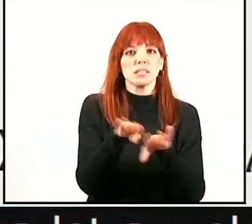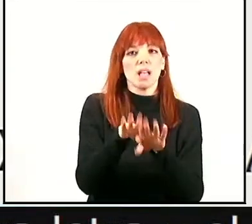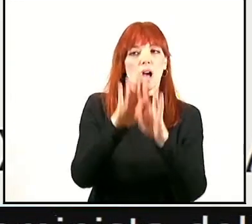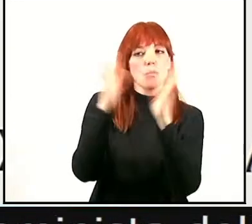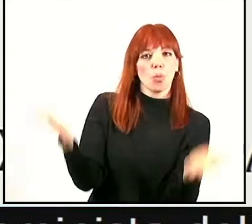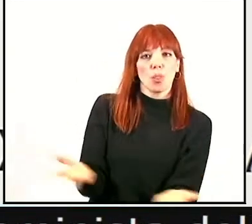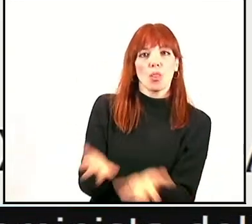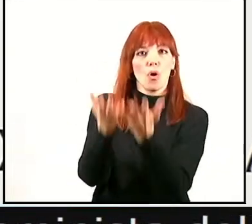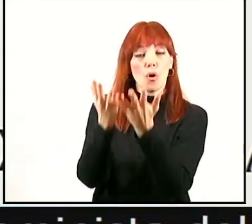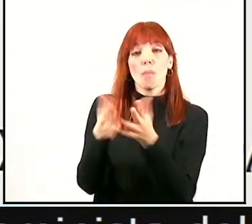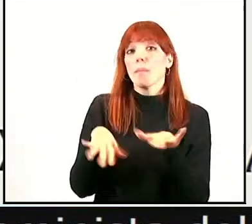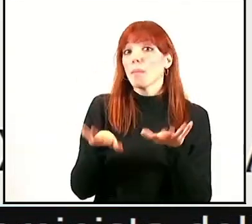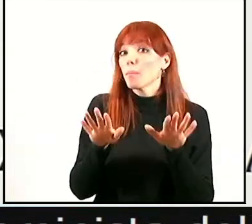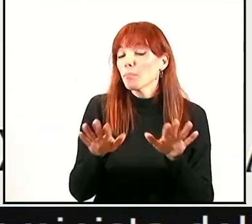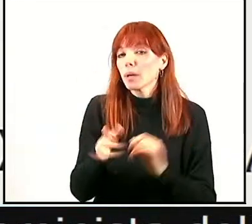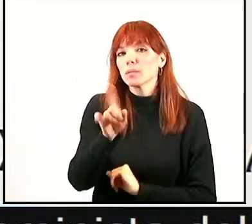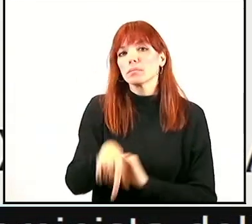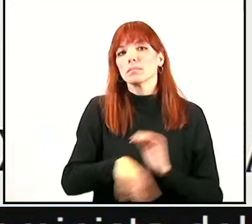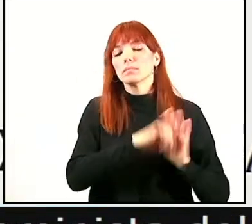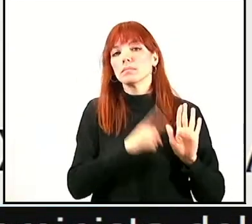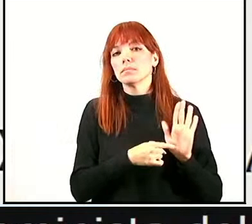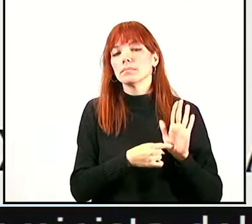una norma que está